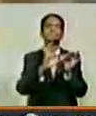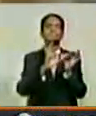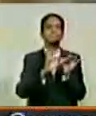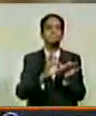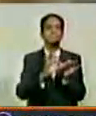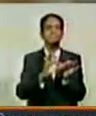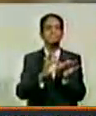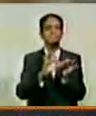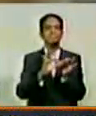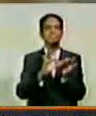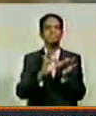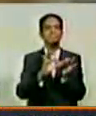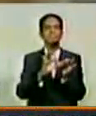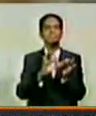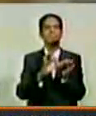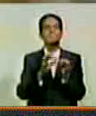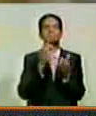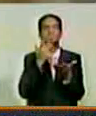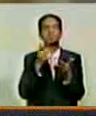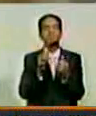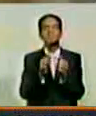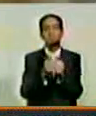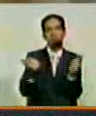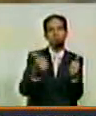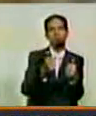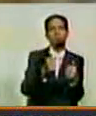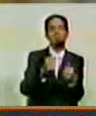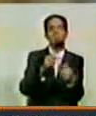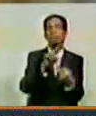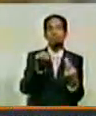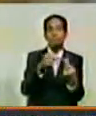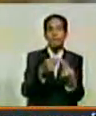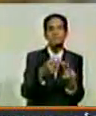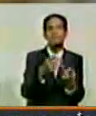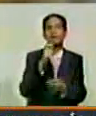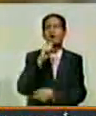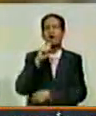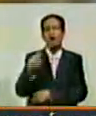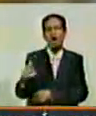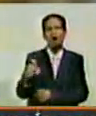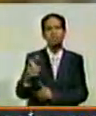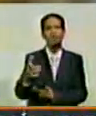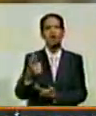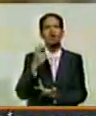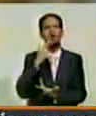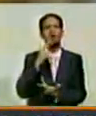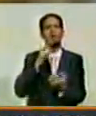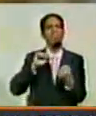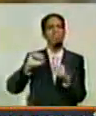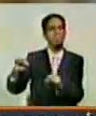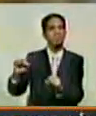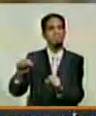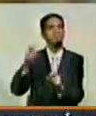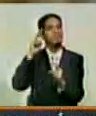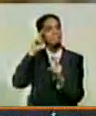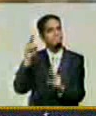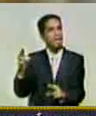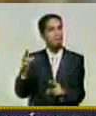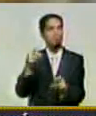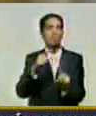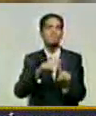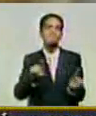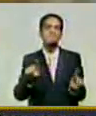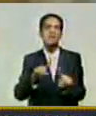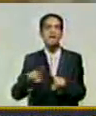la unión, que no nos separe más nunca el odio y la intolerancia, el respeto a la diversidad política